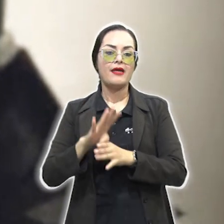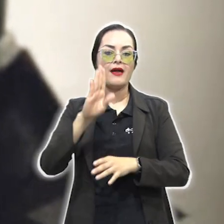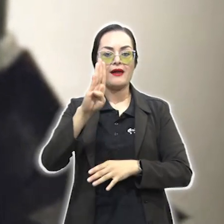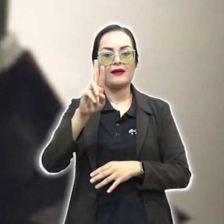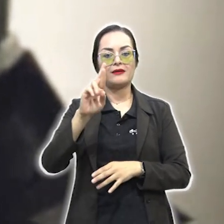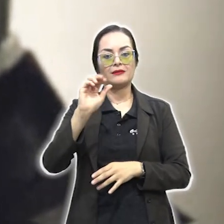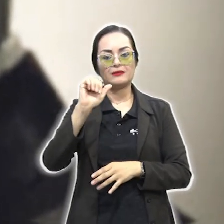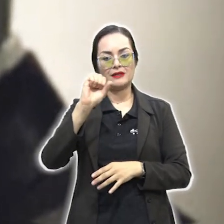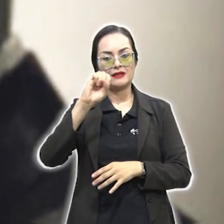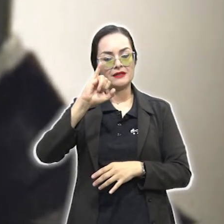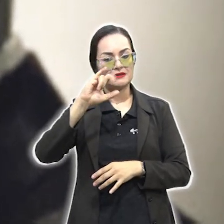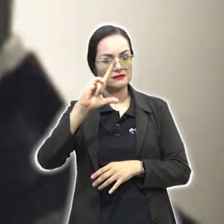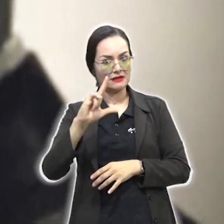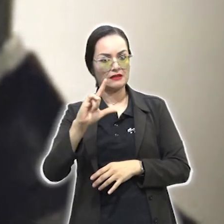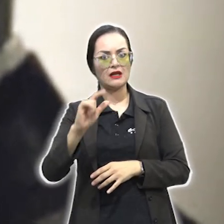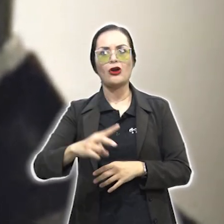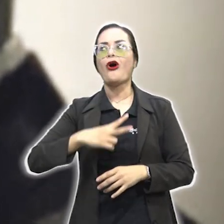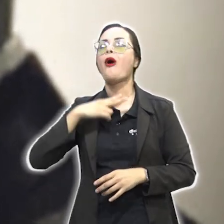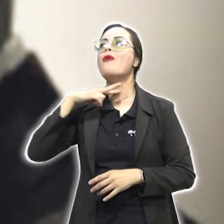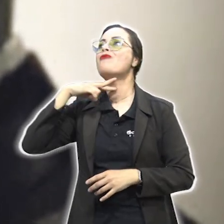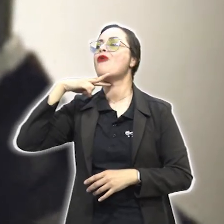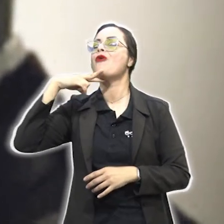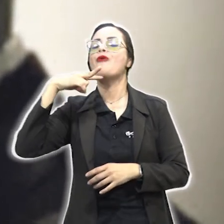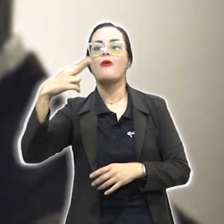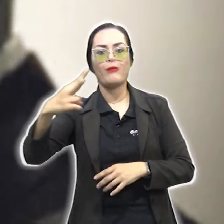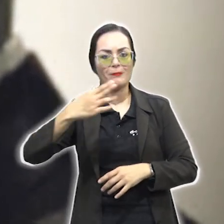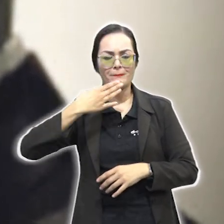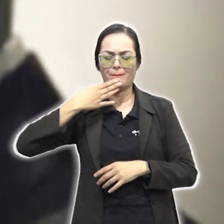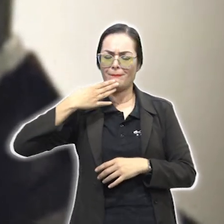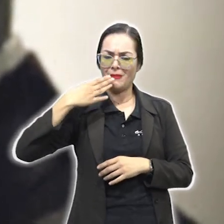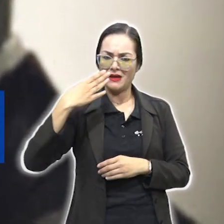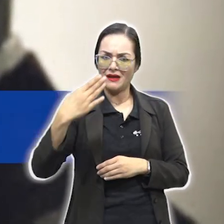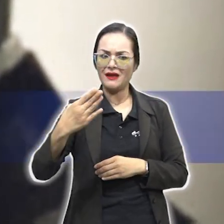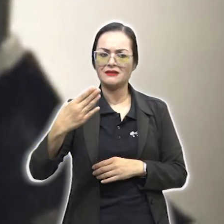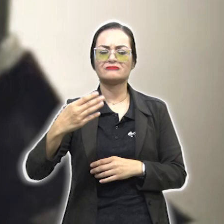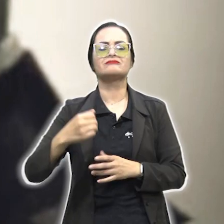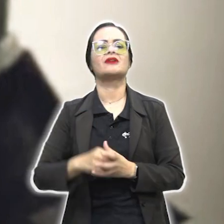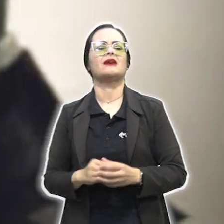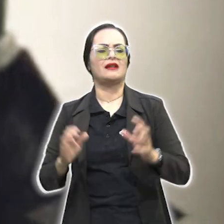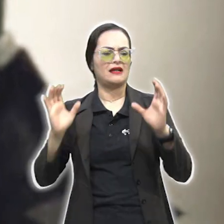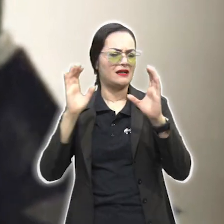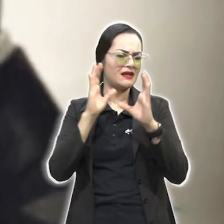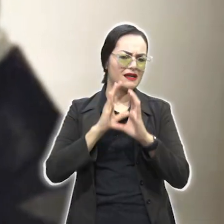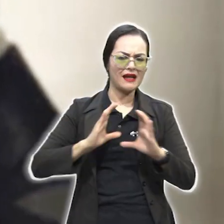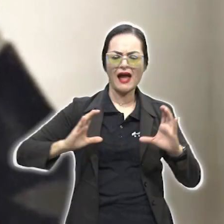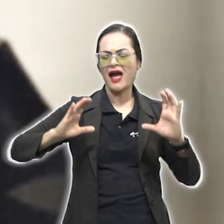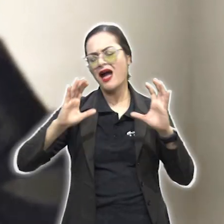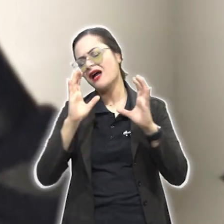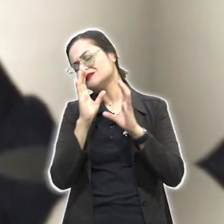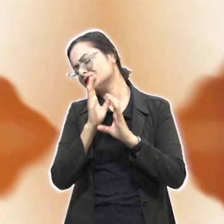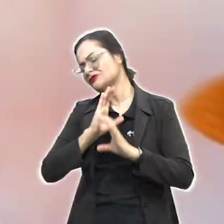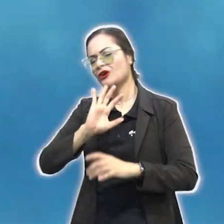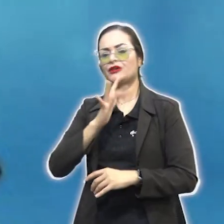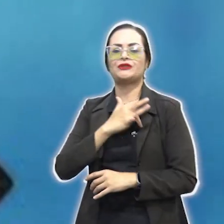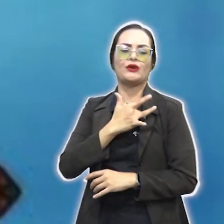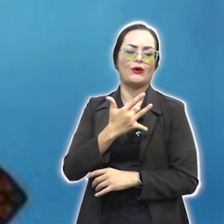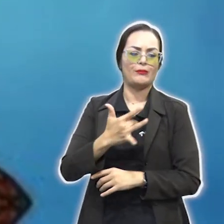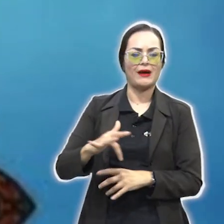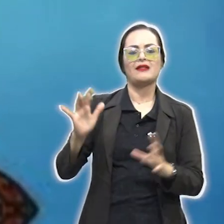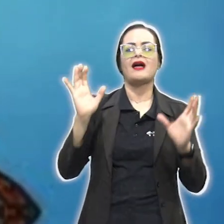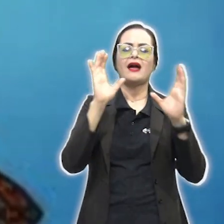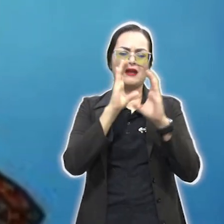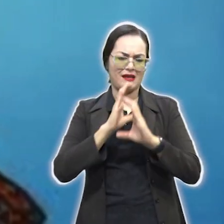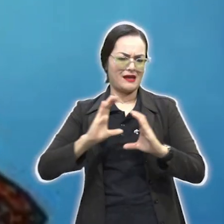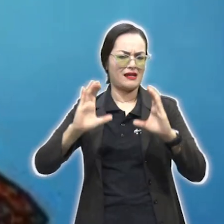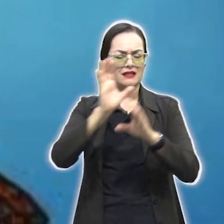Es ampliamente considerado una de las voces más potentes de Brasil y uno de los intérpretes de bolero, música romántica y